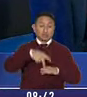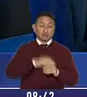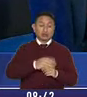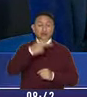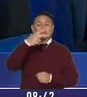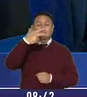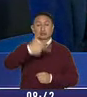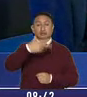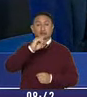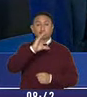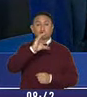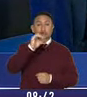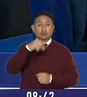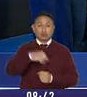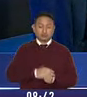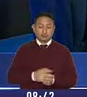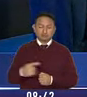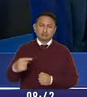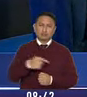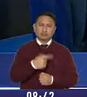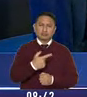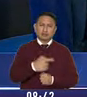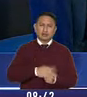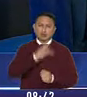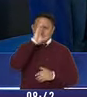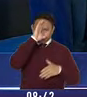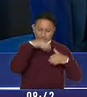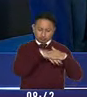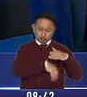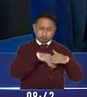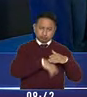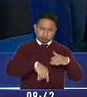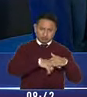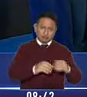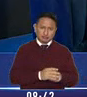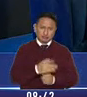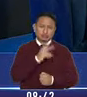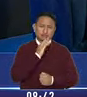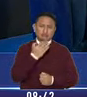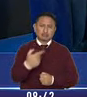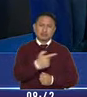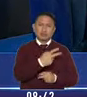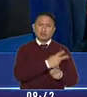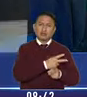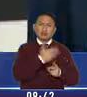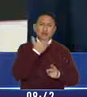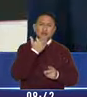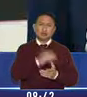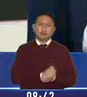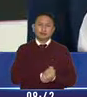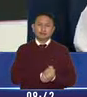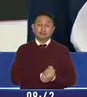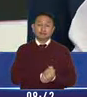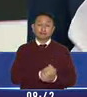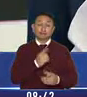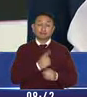Chocó Andino. Se ha hablado mucho sobre la minería ilegal, ¿cómo proteger a esta reserva natural? Por eso es importante hacer la